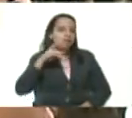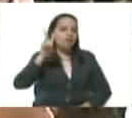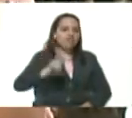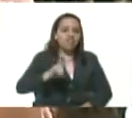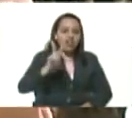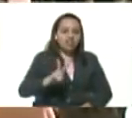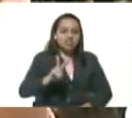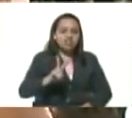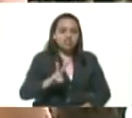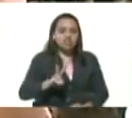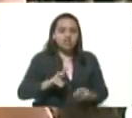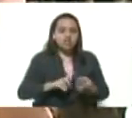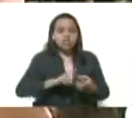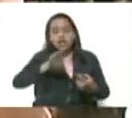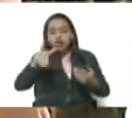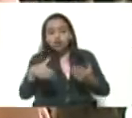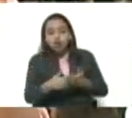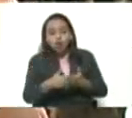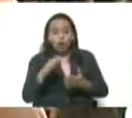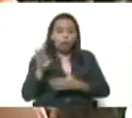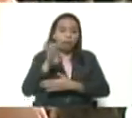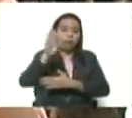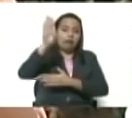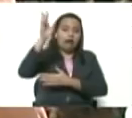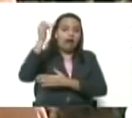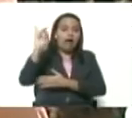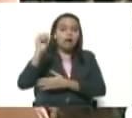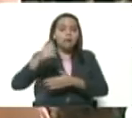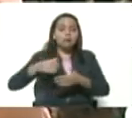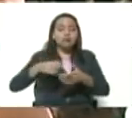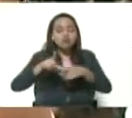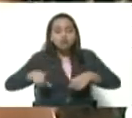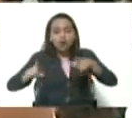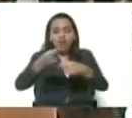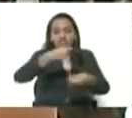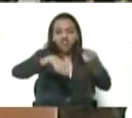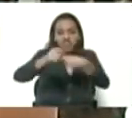Caracas, sino en la parte alta de los barrios donde hay muchas bodegas